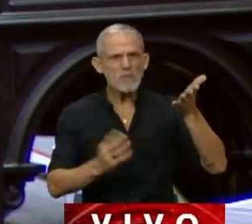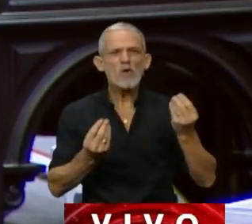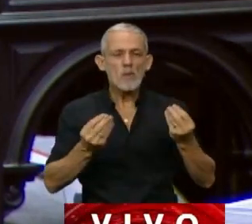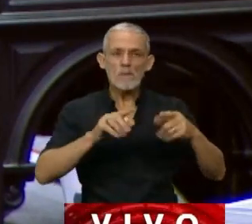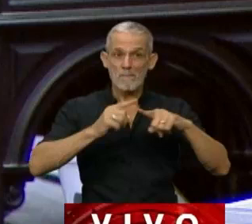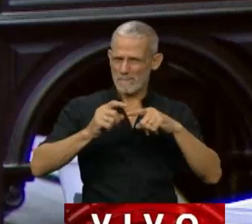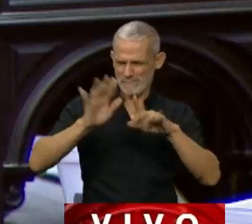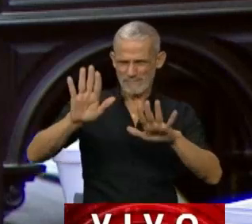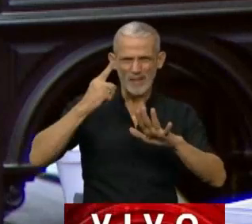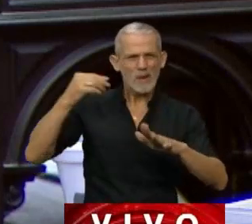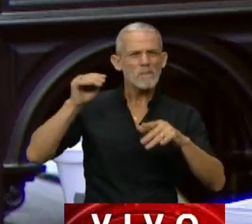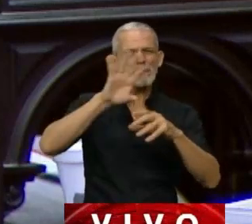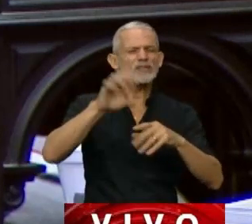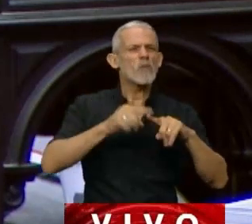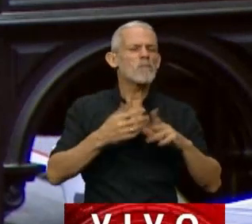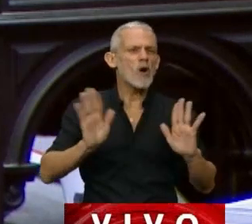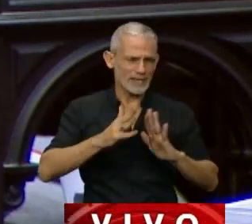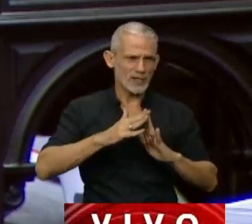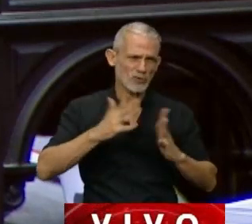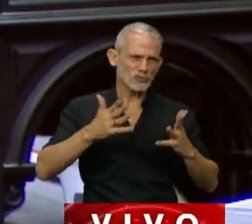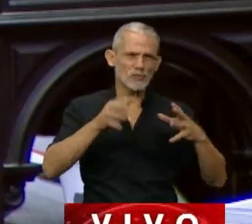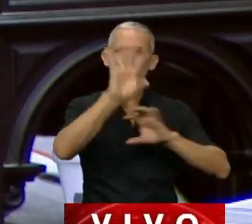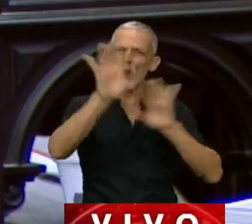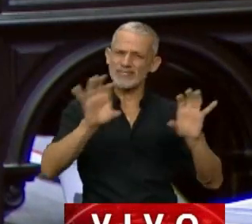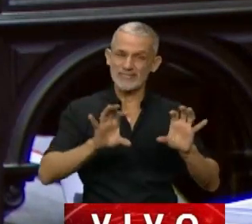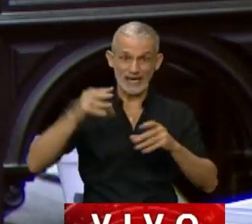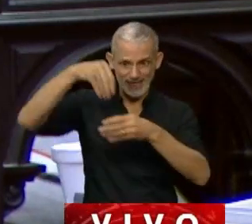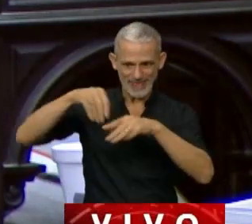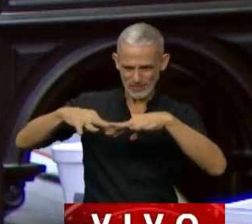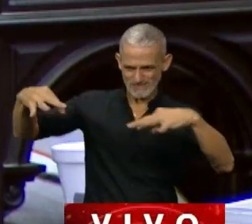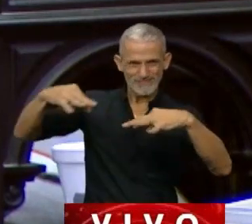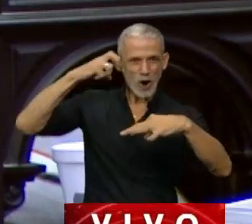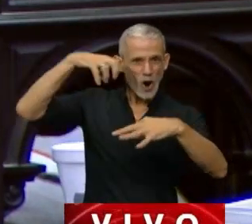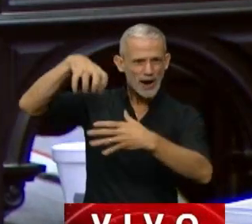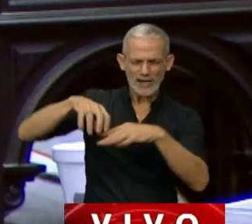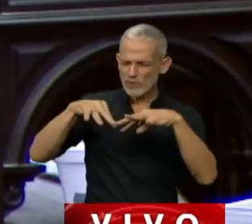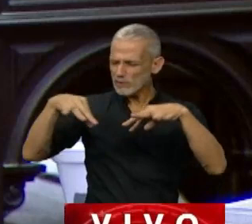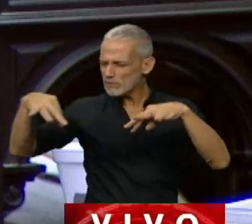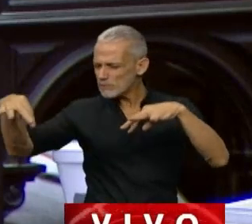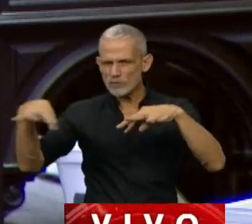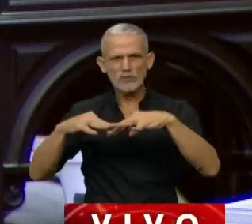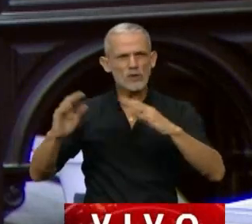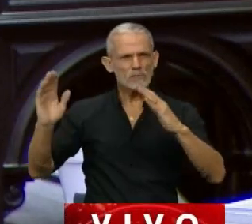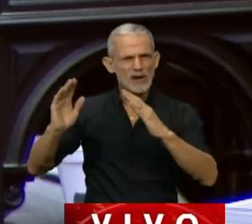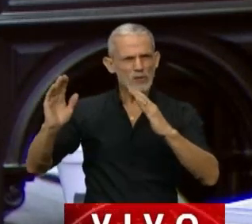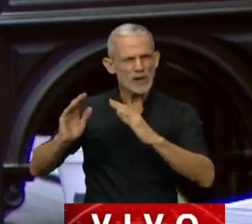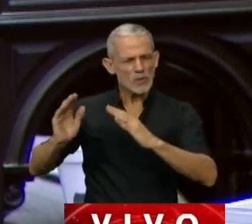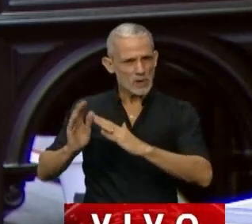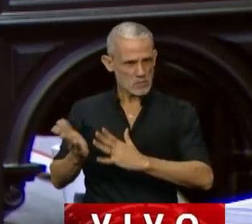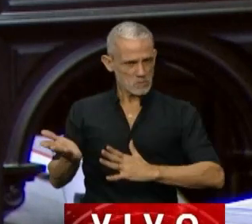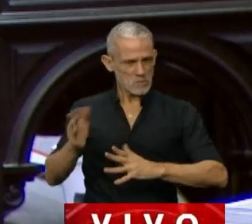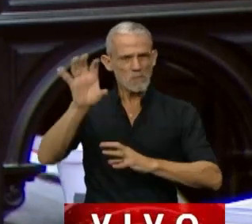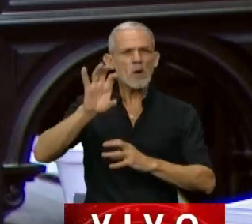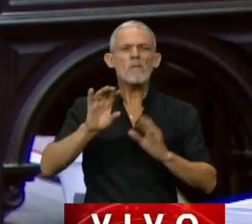participando los partidos políticos provinciales en el Congreso de la Nación, vemos cómo permanentemente ha ido descendiendo la participación